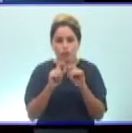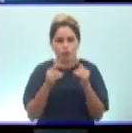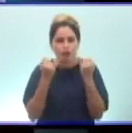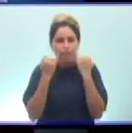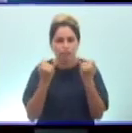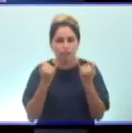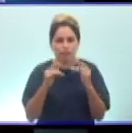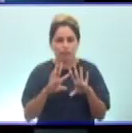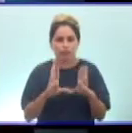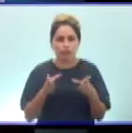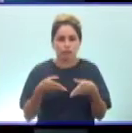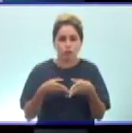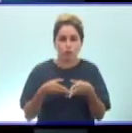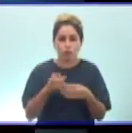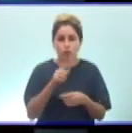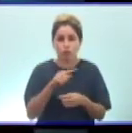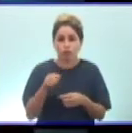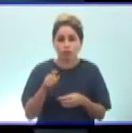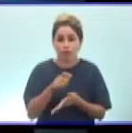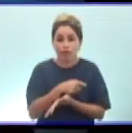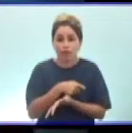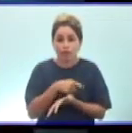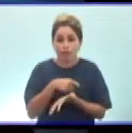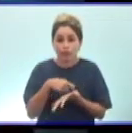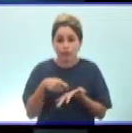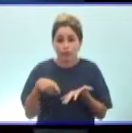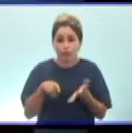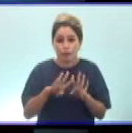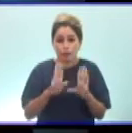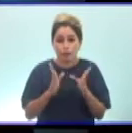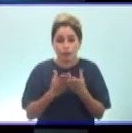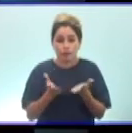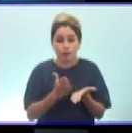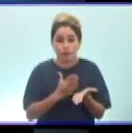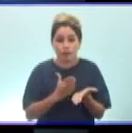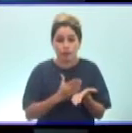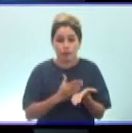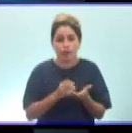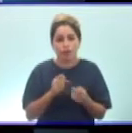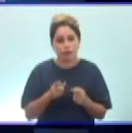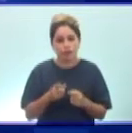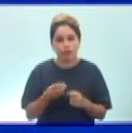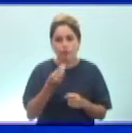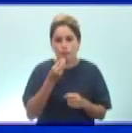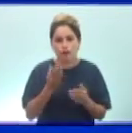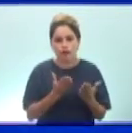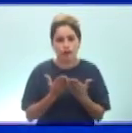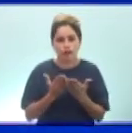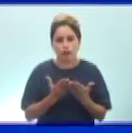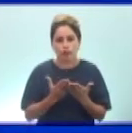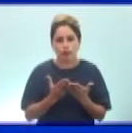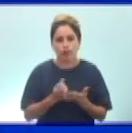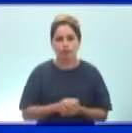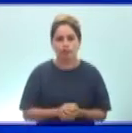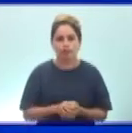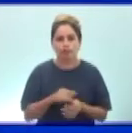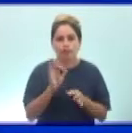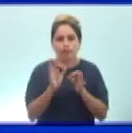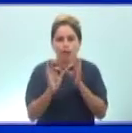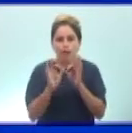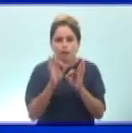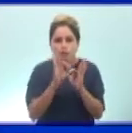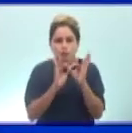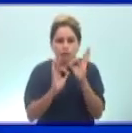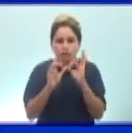y ustedes deben tomar esta nota en sus cuadernos de trabajo para que así le quede para su estudio. Los átomos están